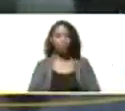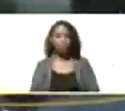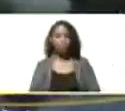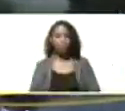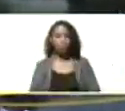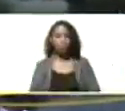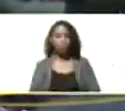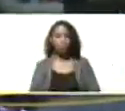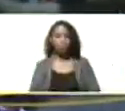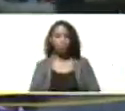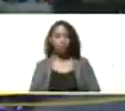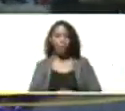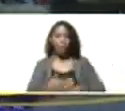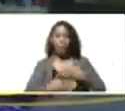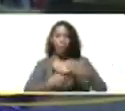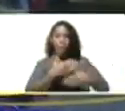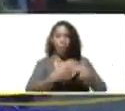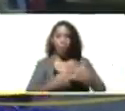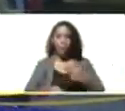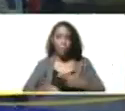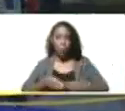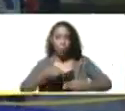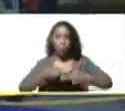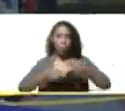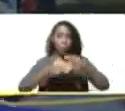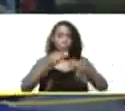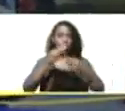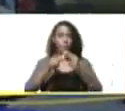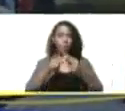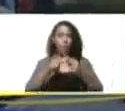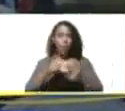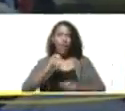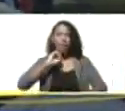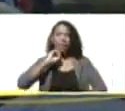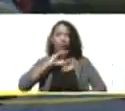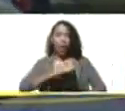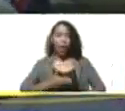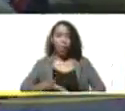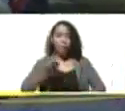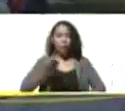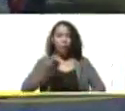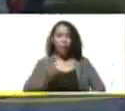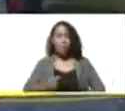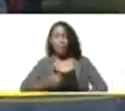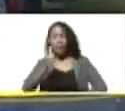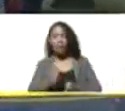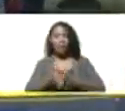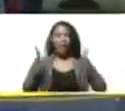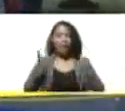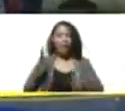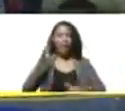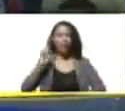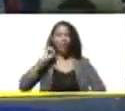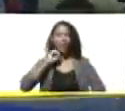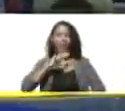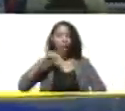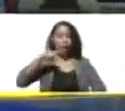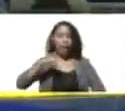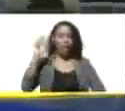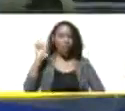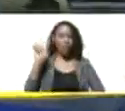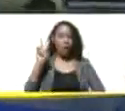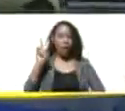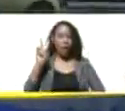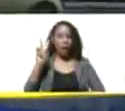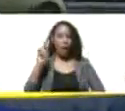fue construyendo de los tesoros más grandes de de la historia heroica de Venezuela,